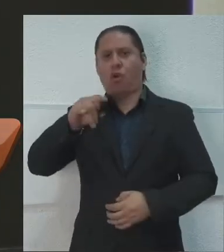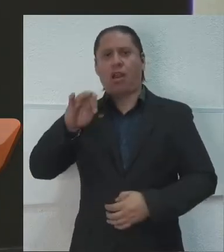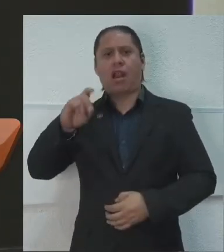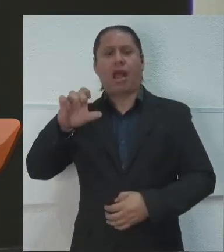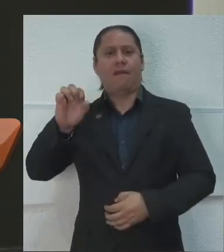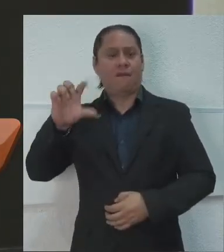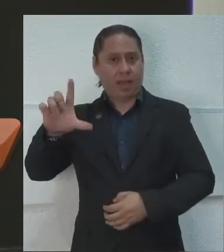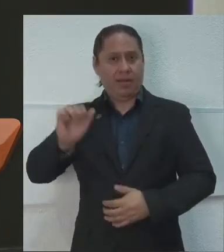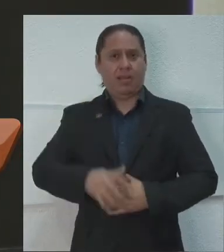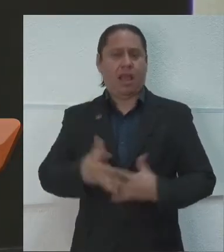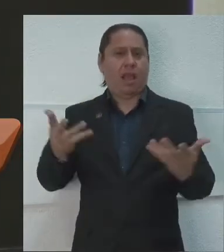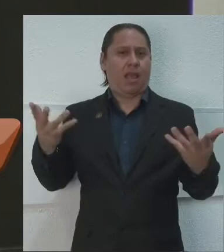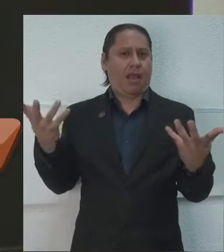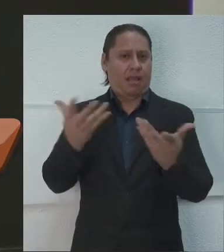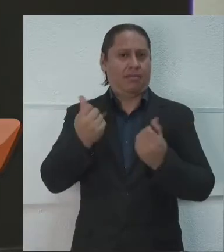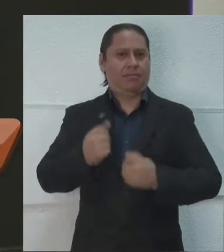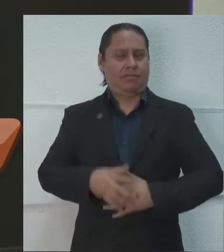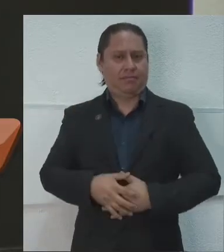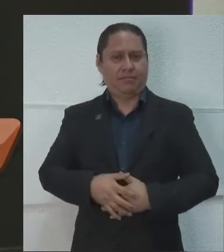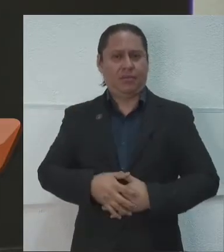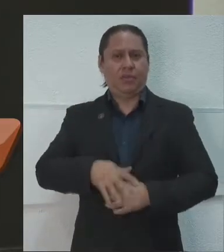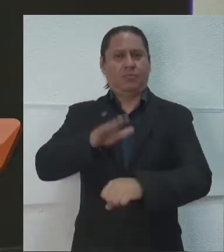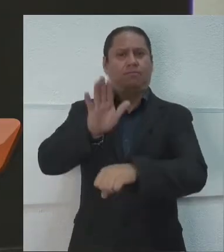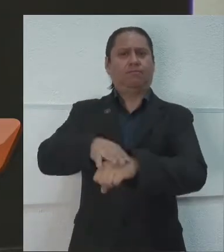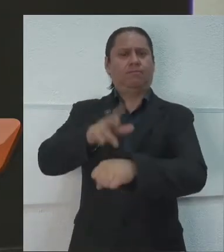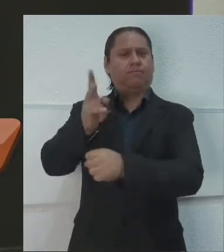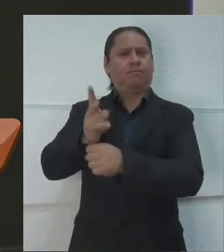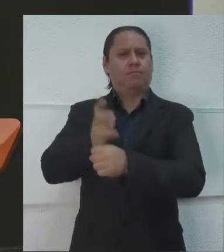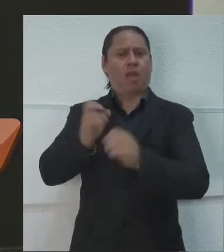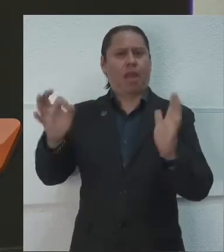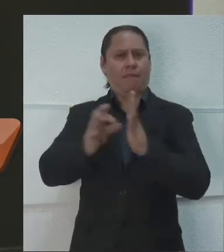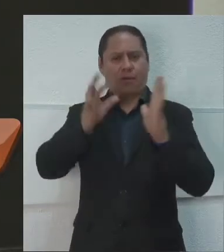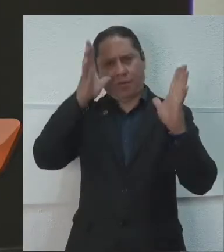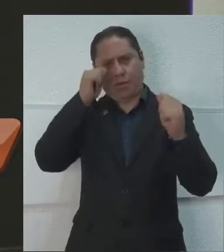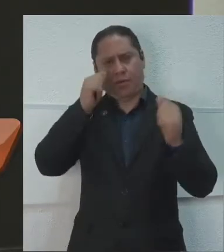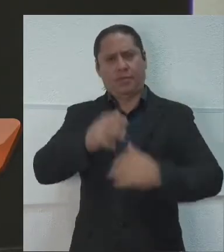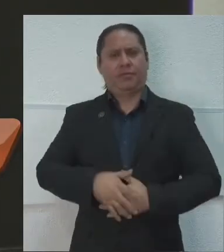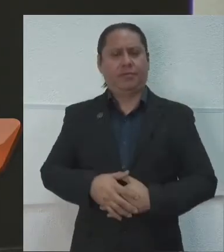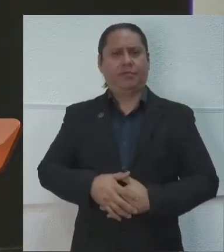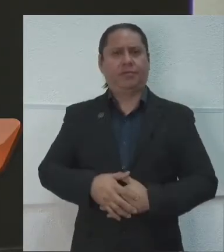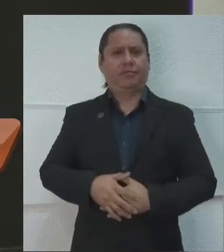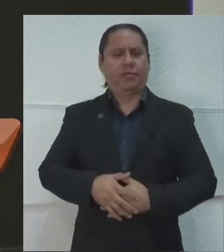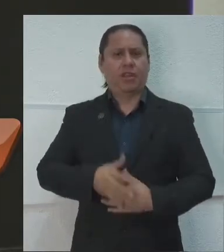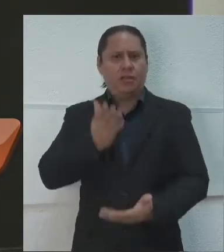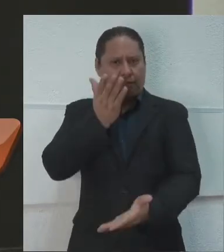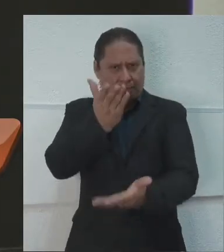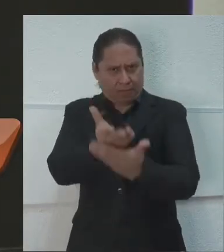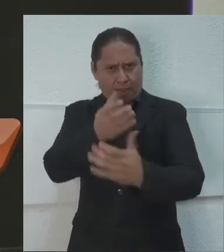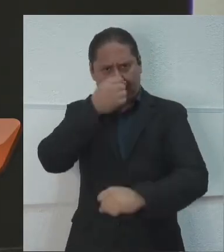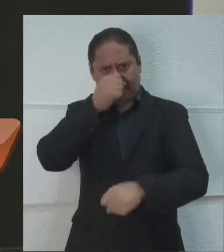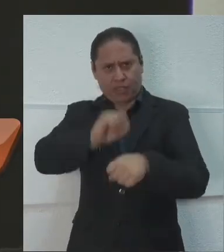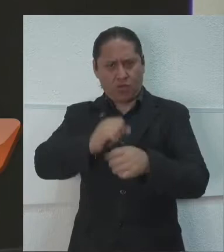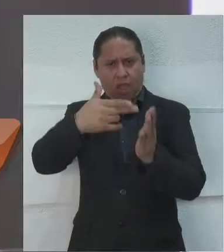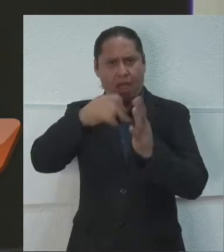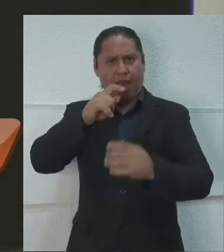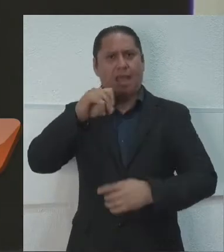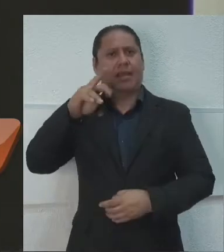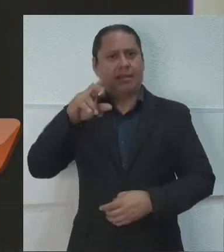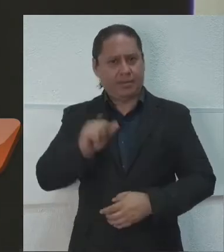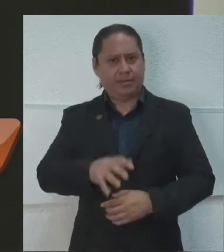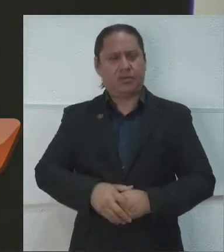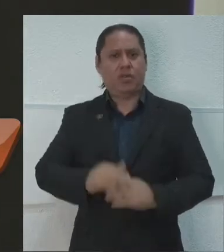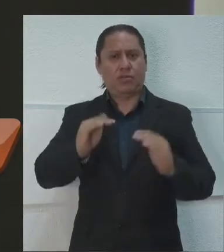a bien realizar un exhorto con punto de acuerdo en donde se solicita a la Secretaría de Hacienda